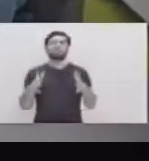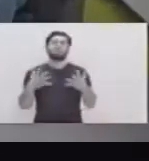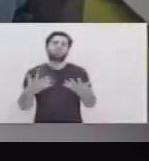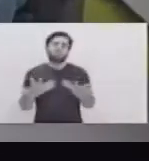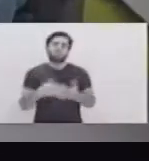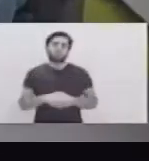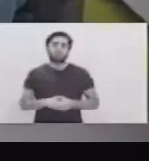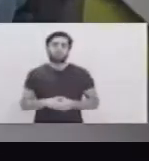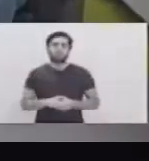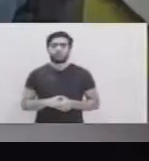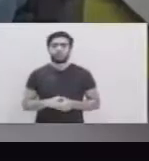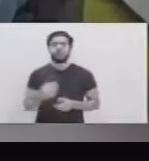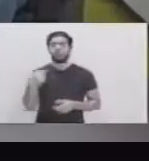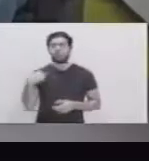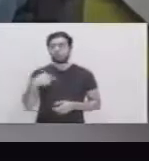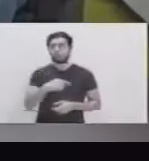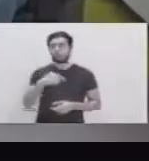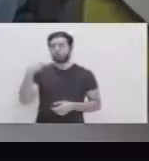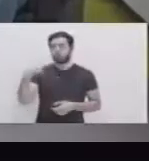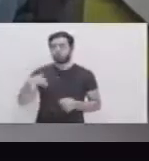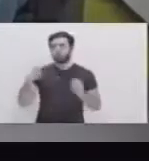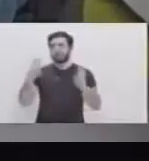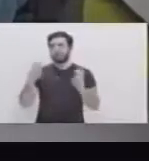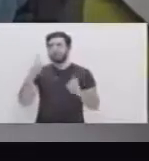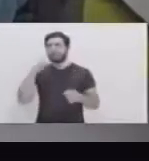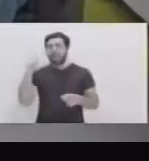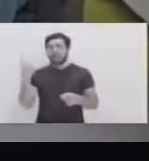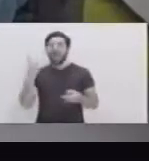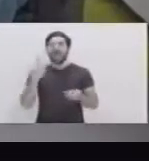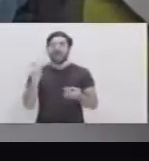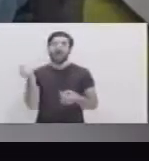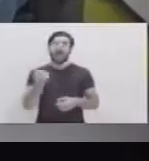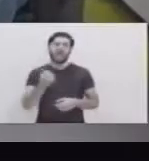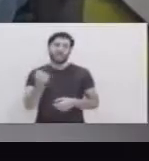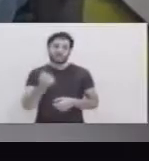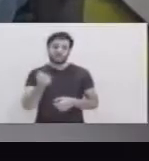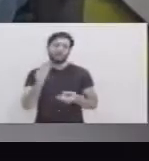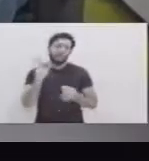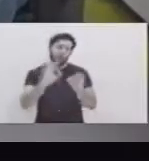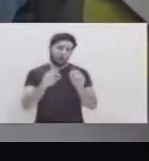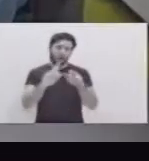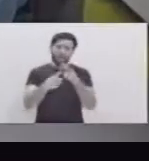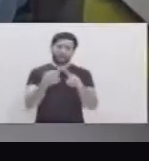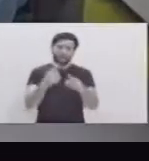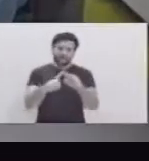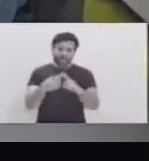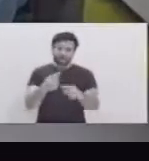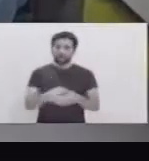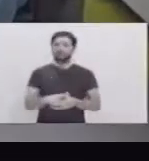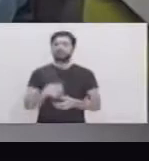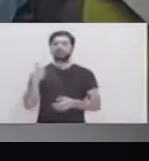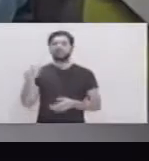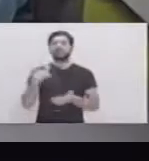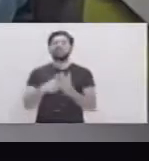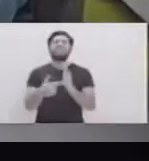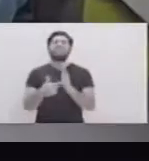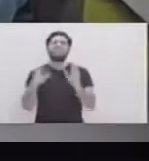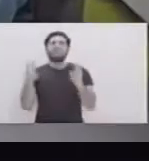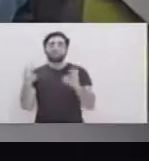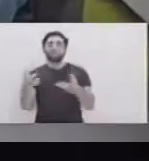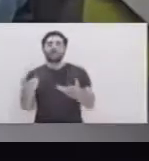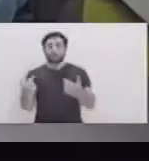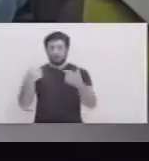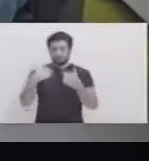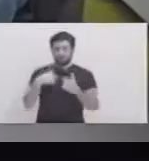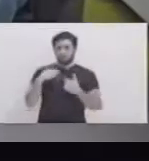tocar? Mucho gusto, pues hoy vamos a hablar un poco sobre la amistad. ¿Y cómo podríamos describir de qué es la amistad? Pues la amistad